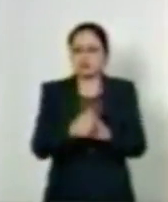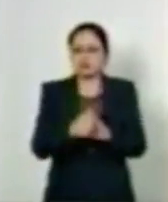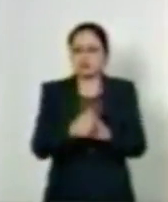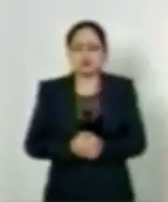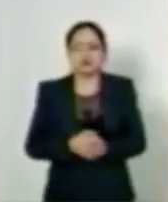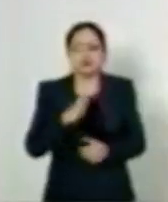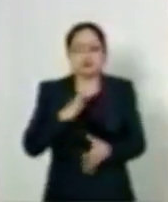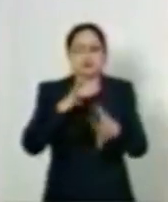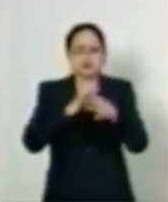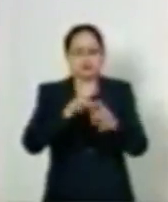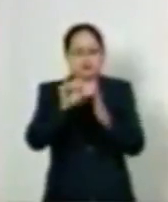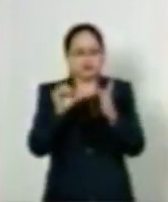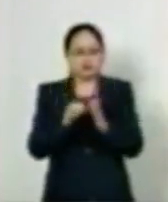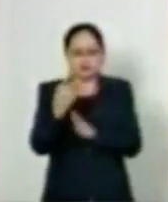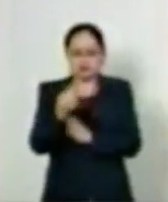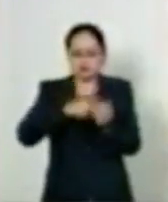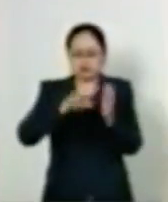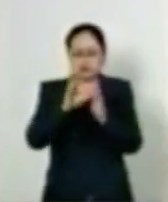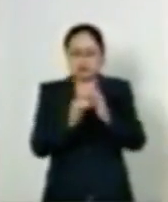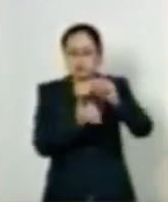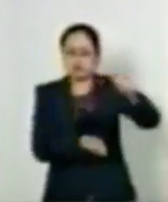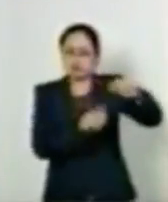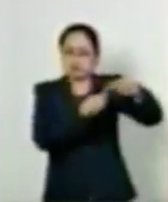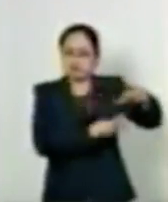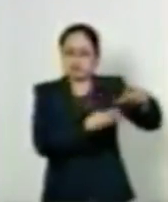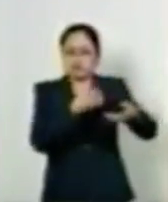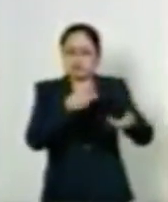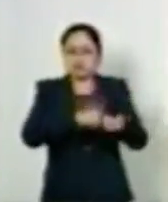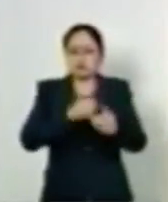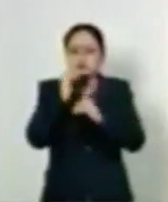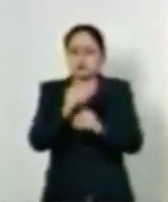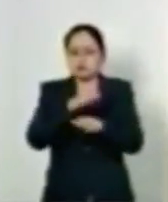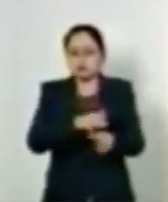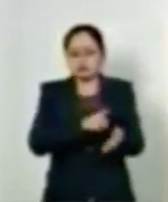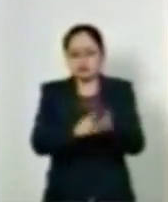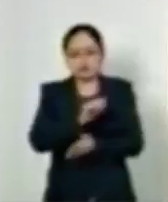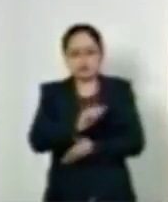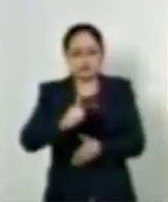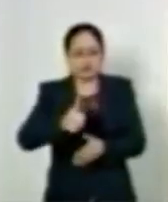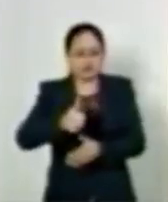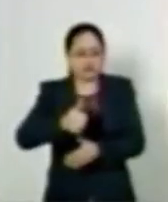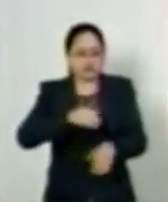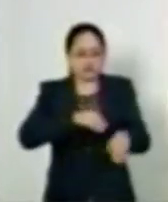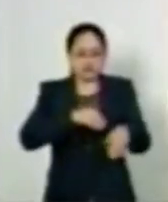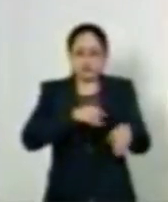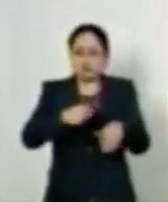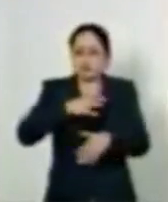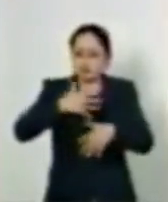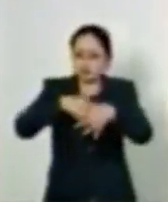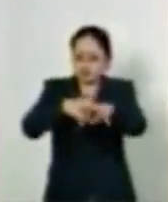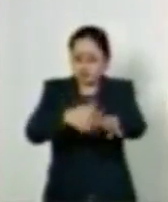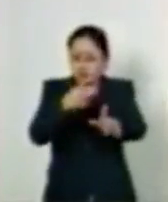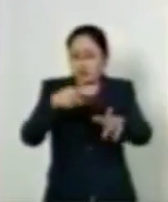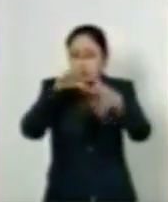en el hecho de que el artículo 9 constitucional no limita el derecho a la movilización y la protesta social a